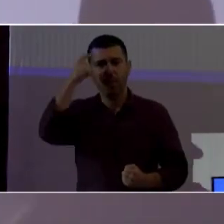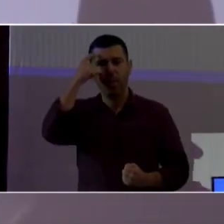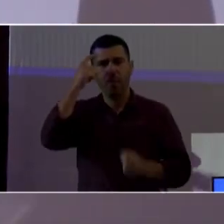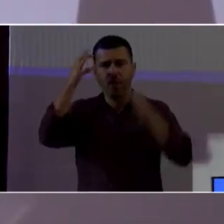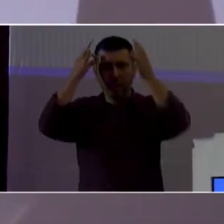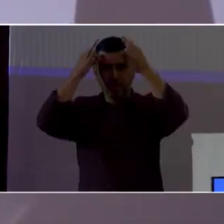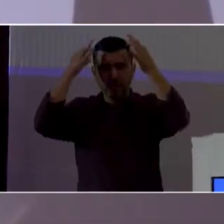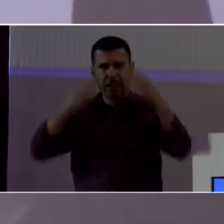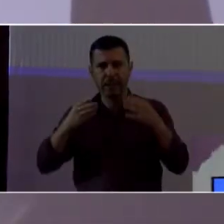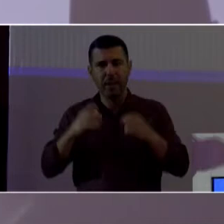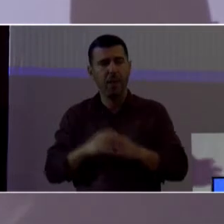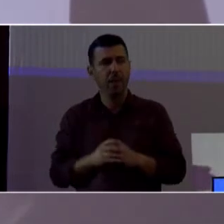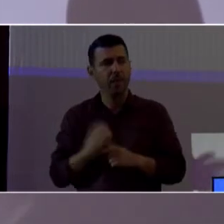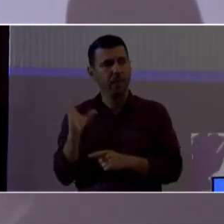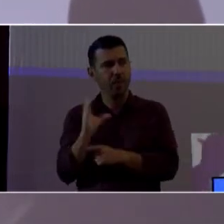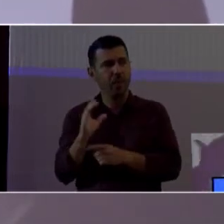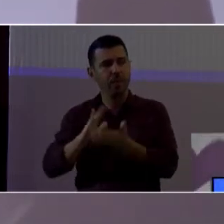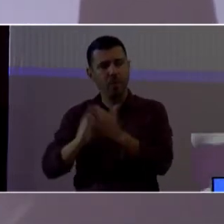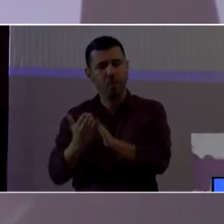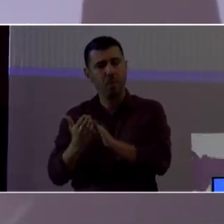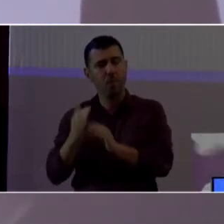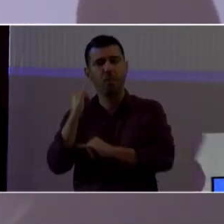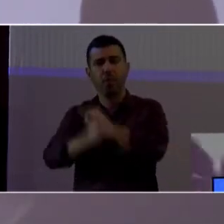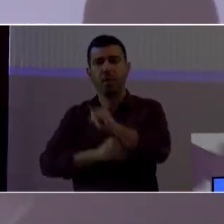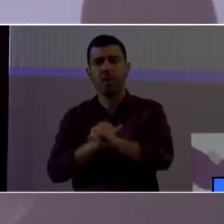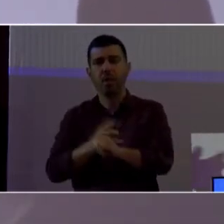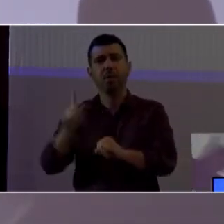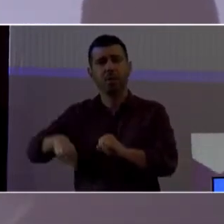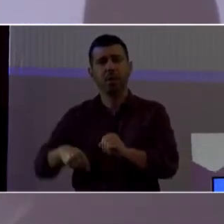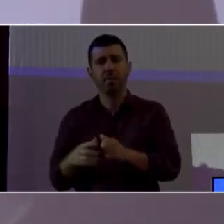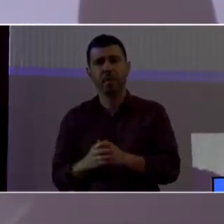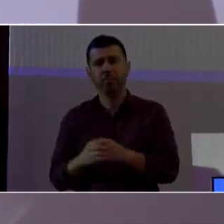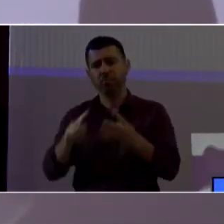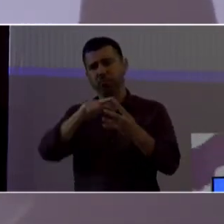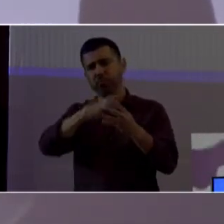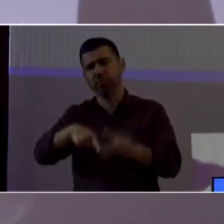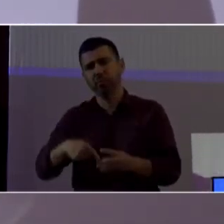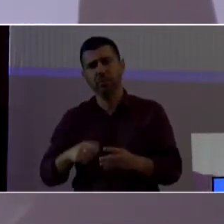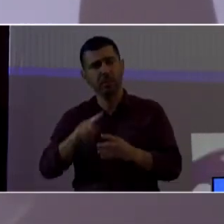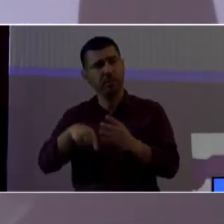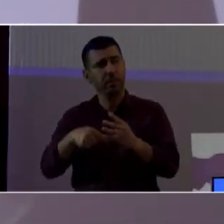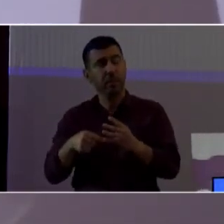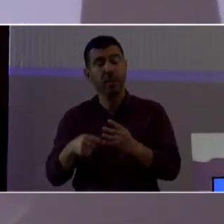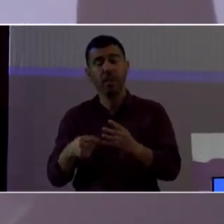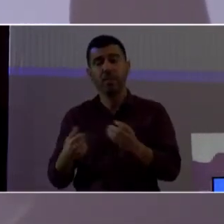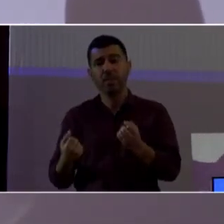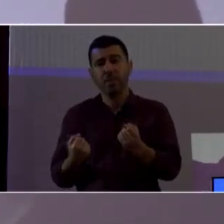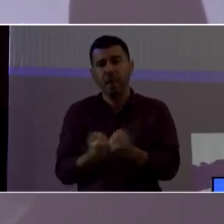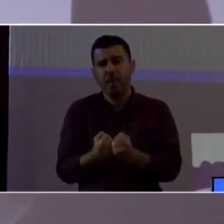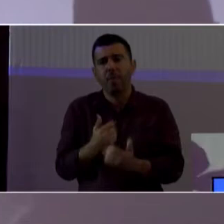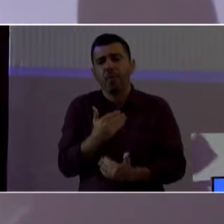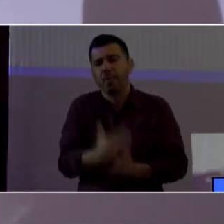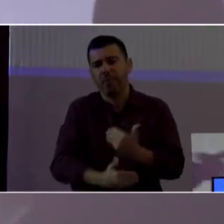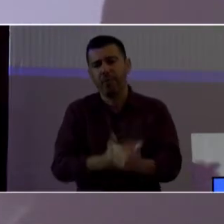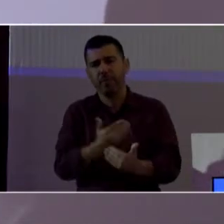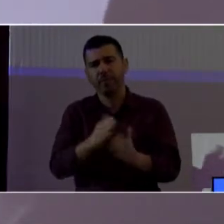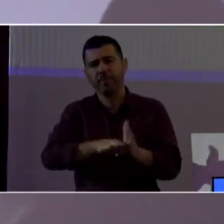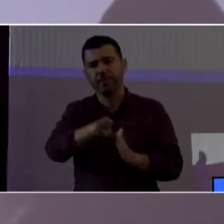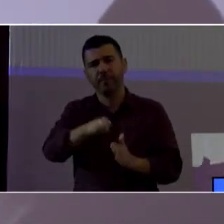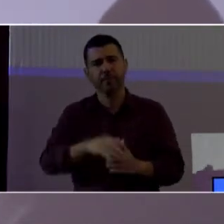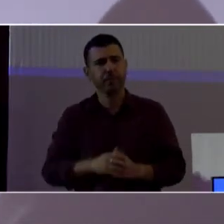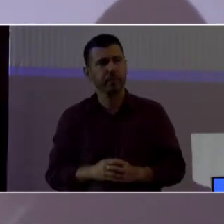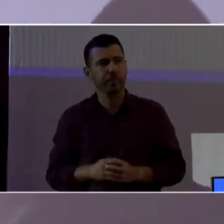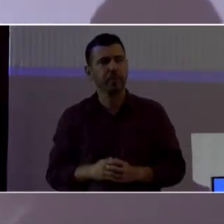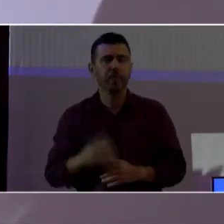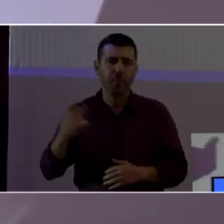la comunidad nacional y de la comunidad internacional. Sin eso no lo podemos sacar adelante. Y vuelvo a